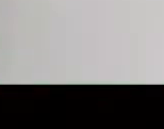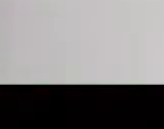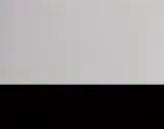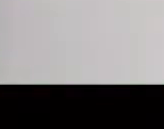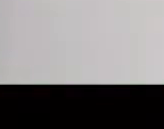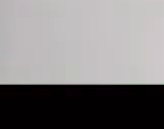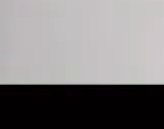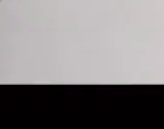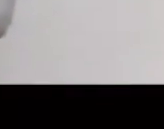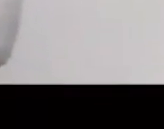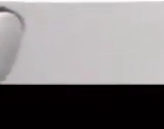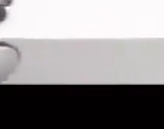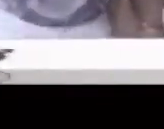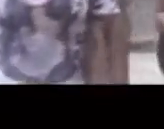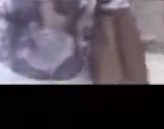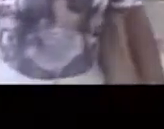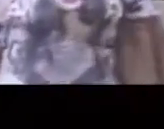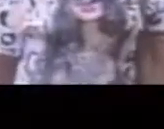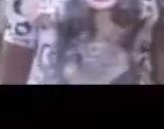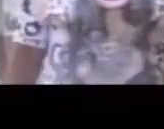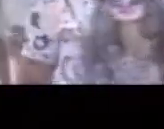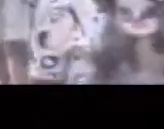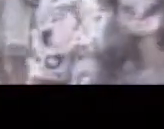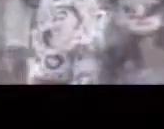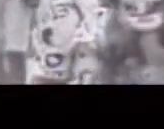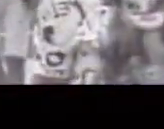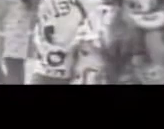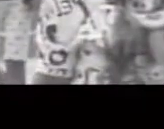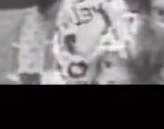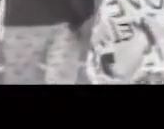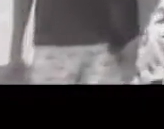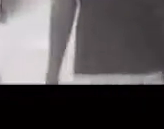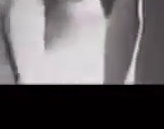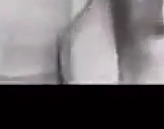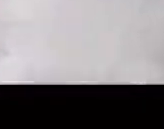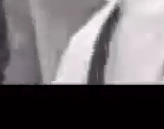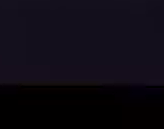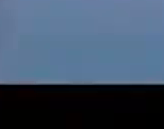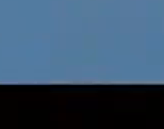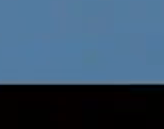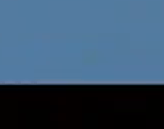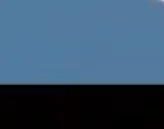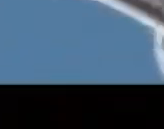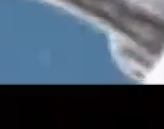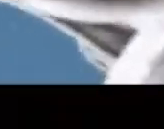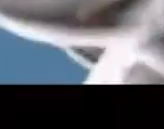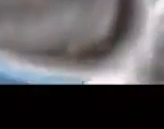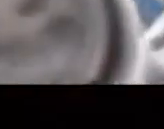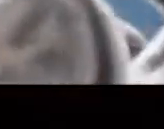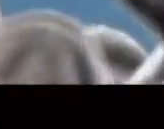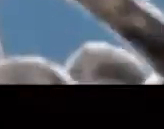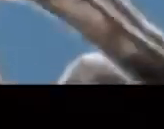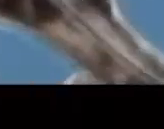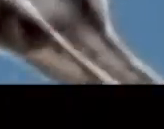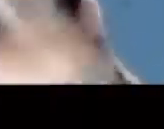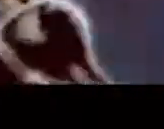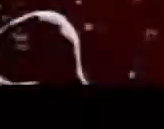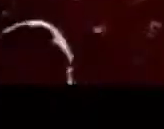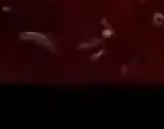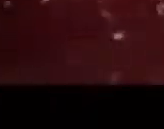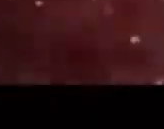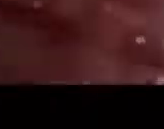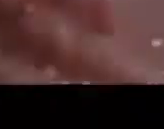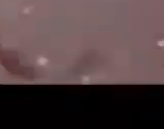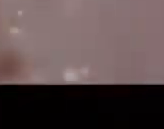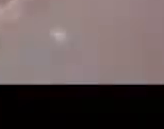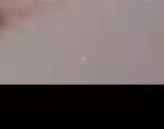ni exponer la vida de los otros. No estar donde no es necesario. Es real y está entre nosotros.